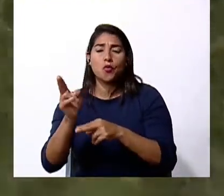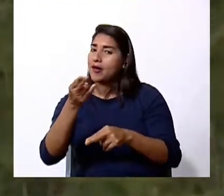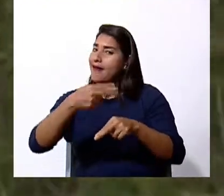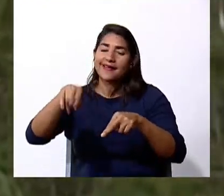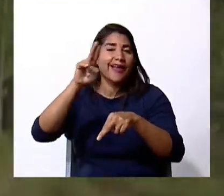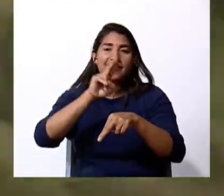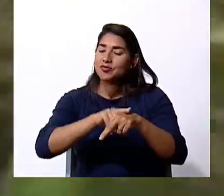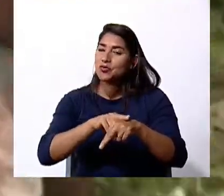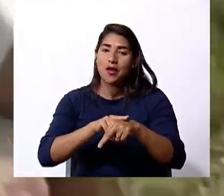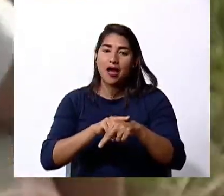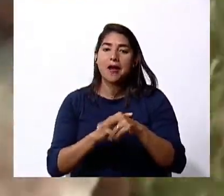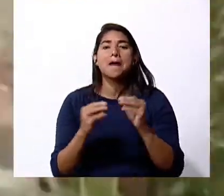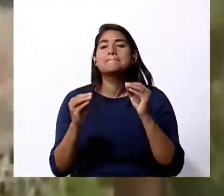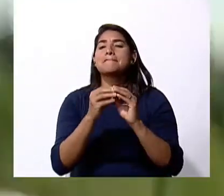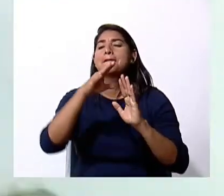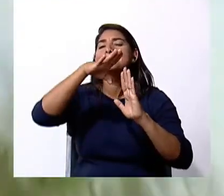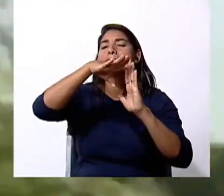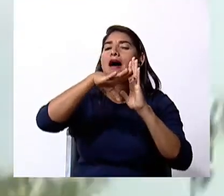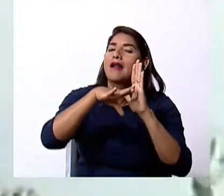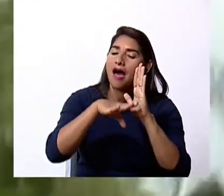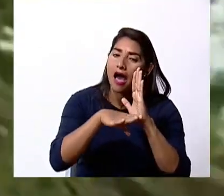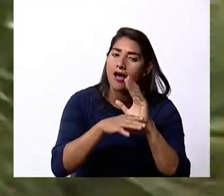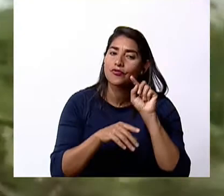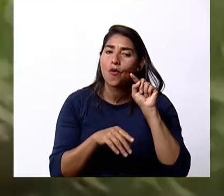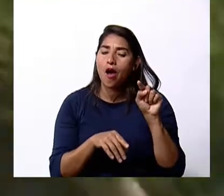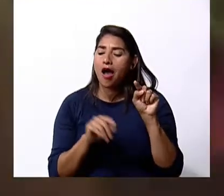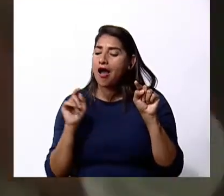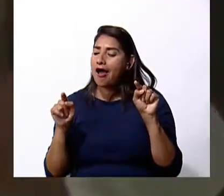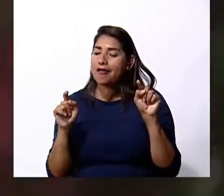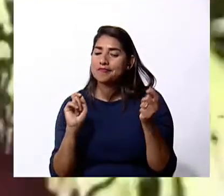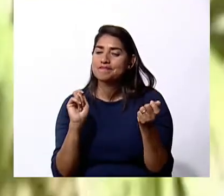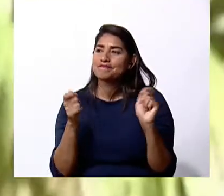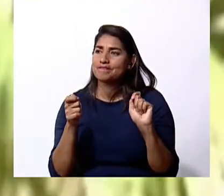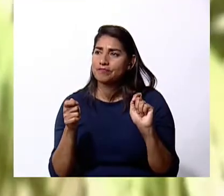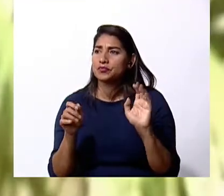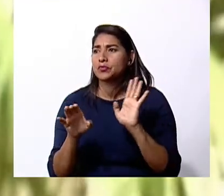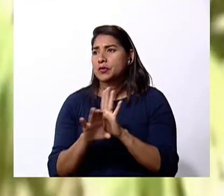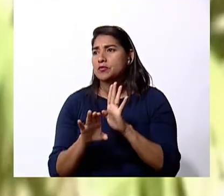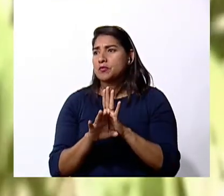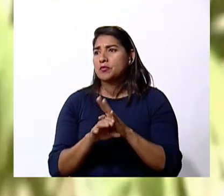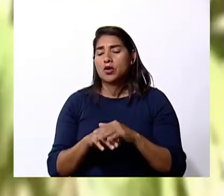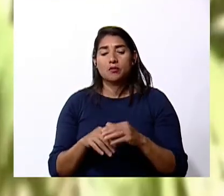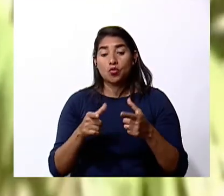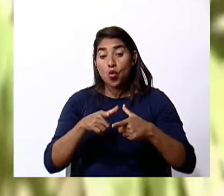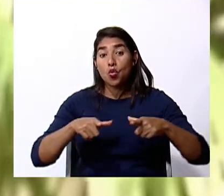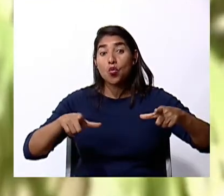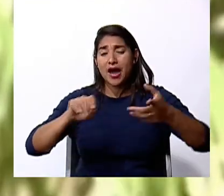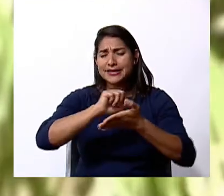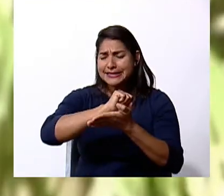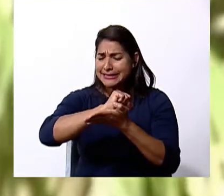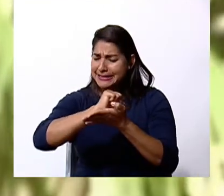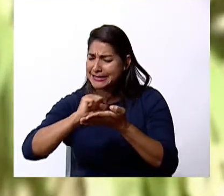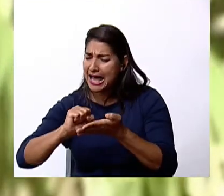en el mercado a precios más bajos. Pintar sitios sagrados, ¿verdad?, de los mayas,